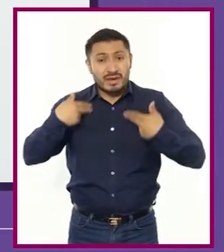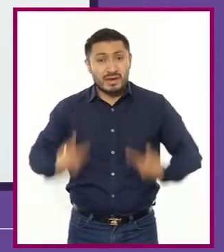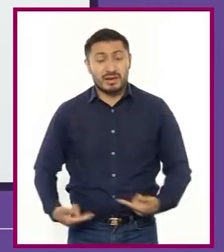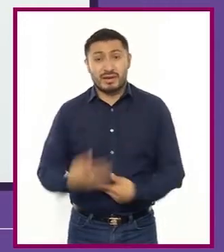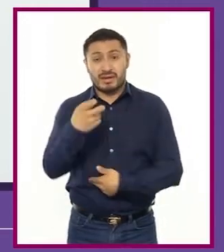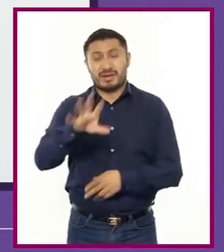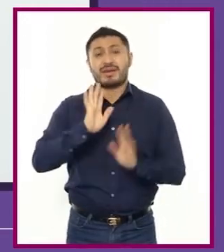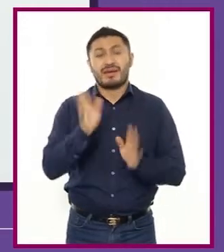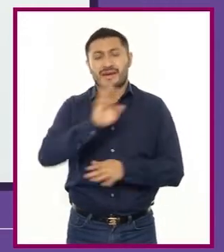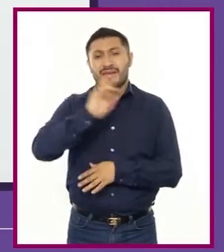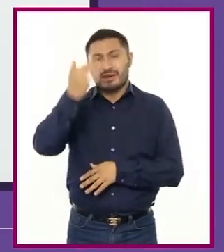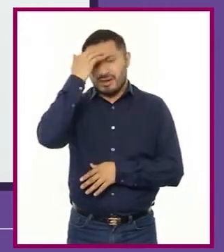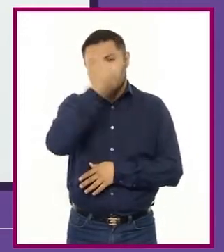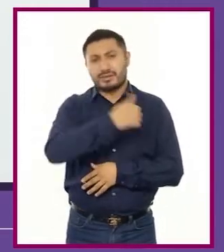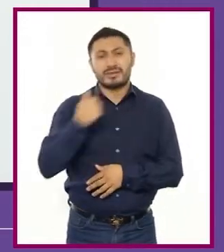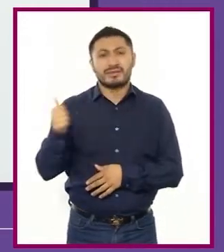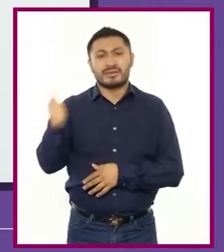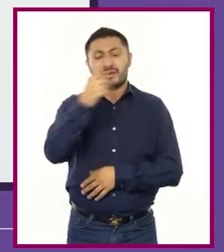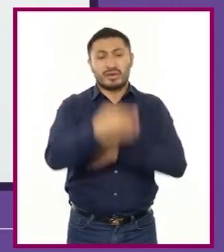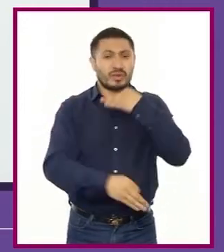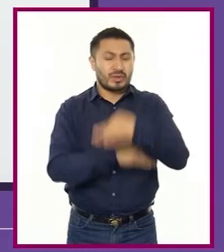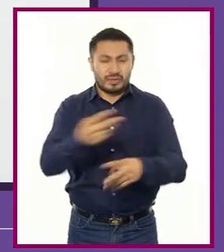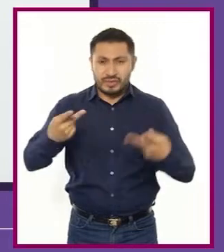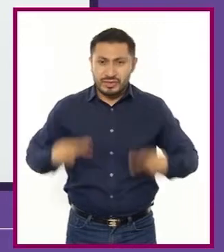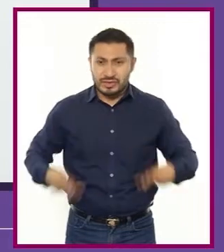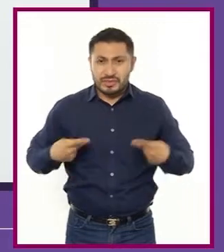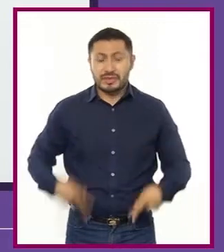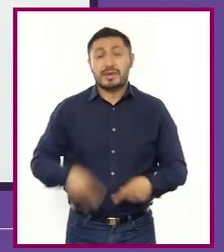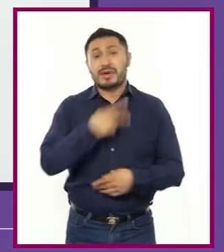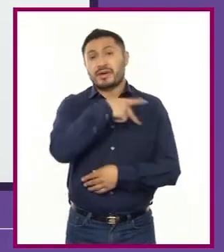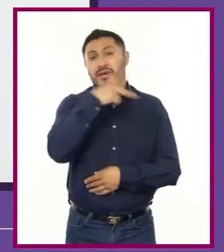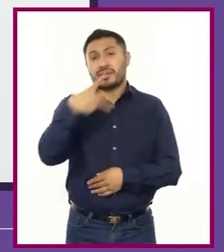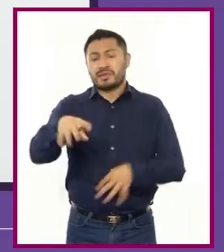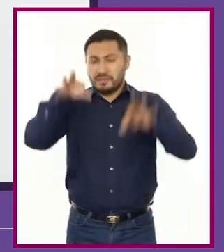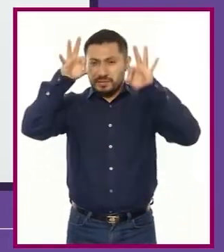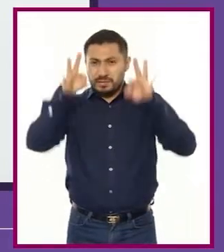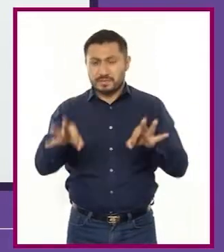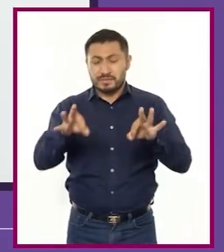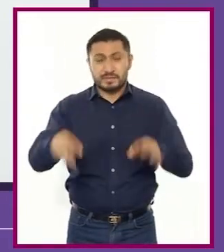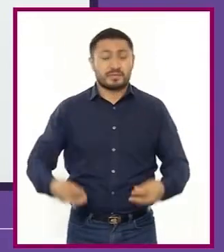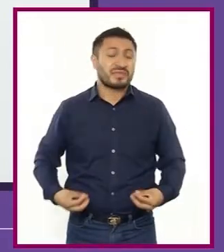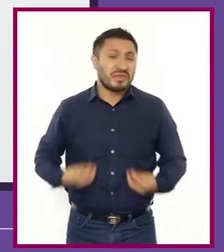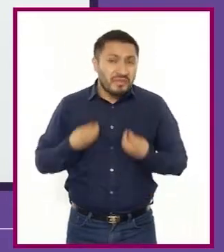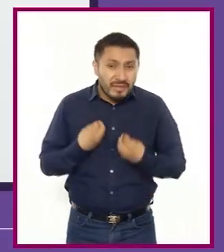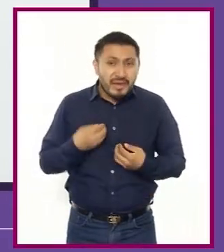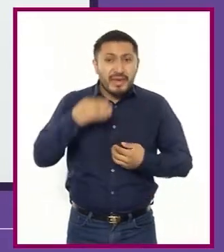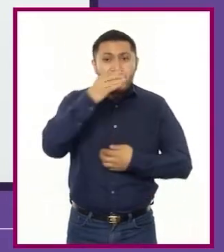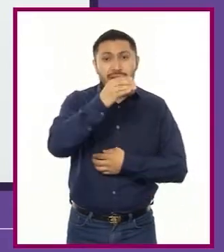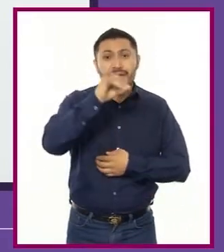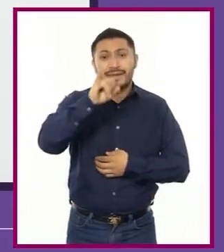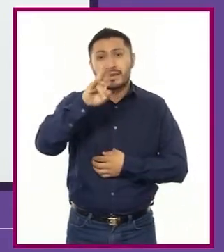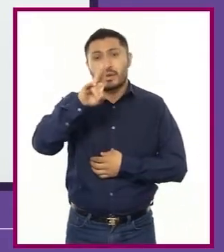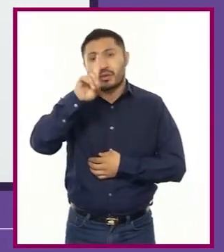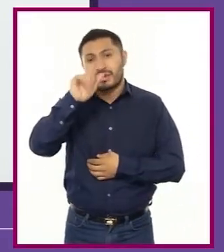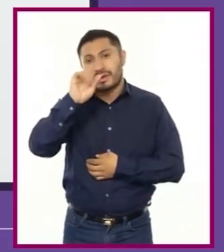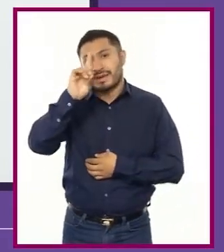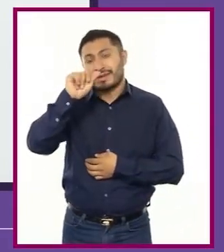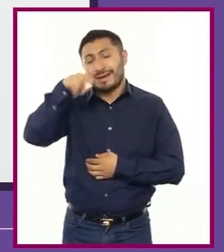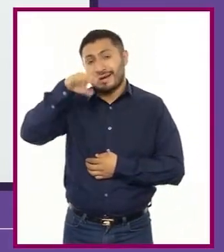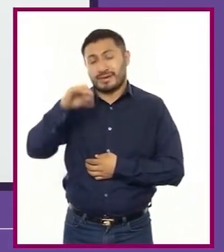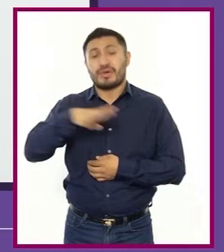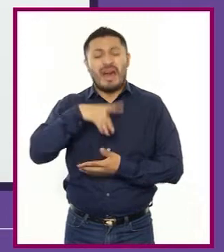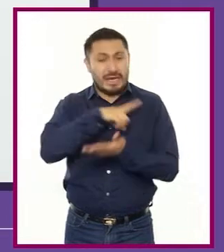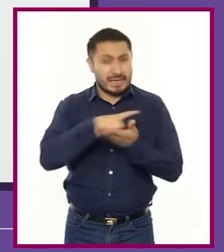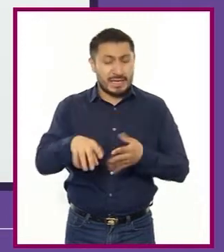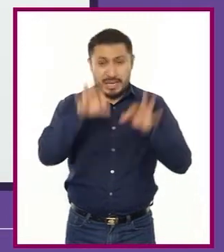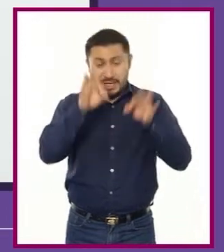ya reconoce a cada ser humano en su calidad de ciudadano, en su calidad de sujeto de derechos plenos, incluyendo